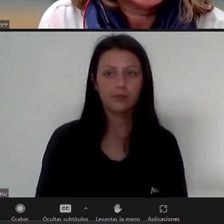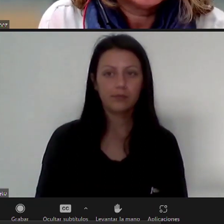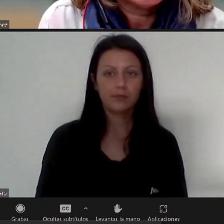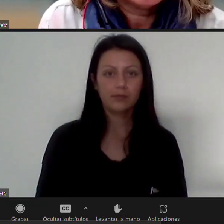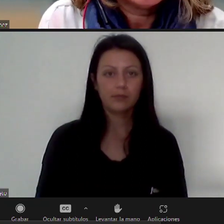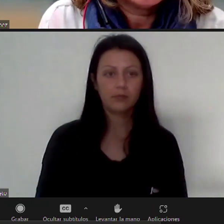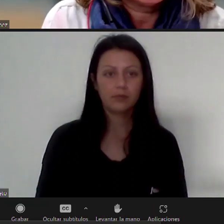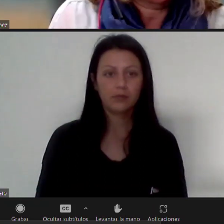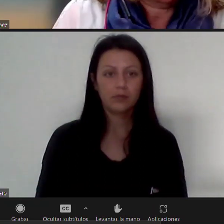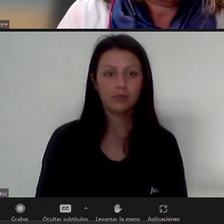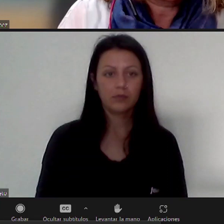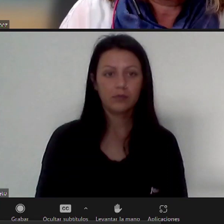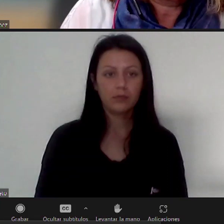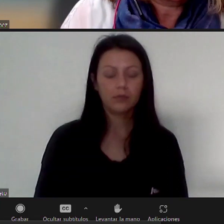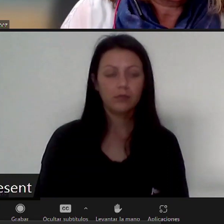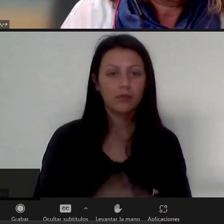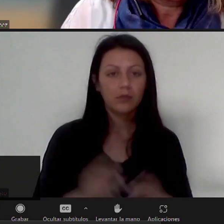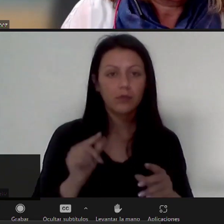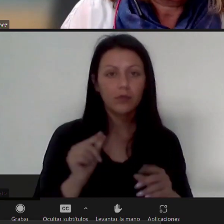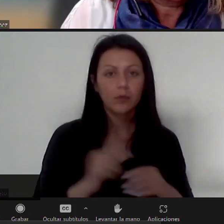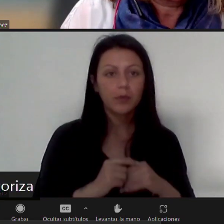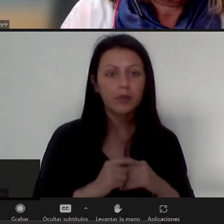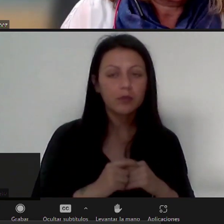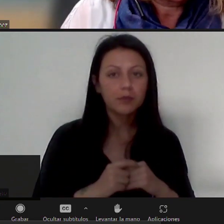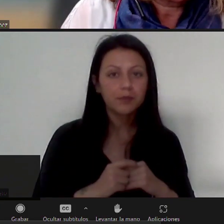Me tiene que autorizar el anfitrión.